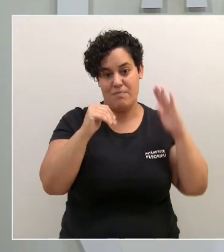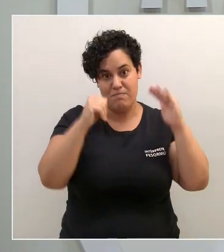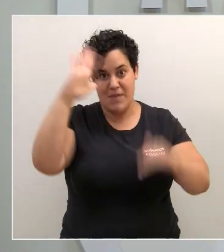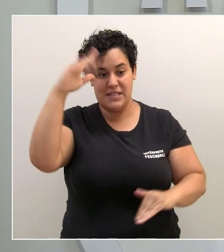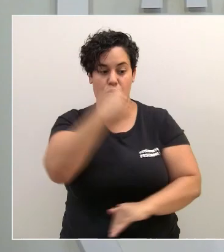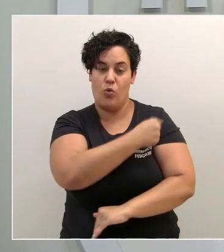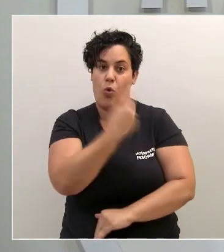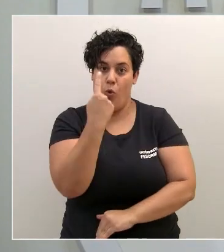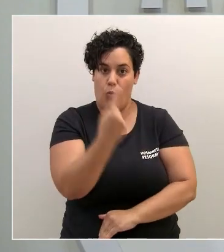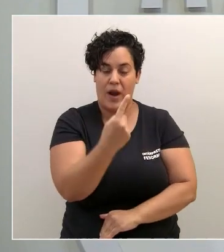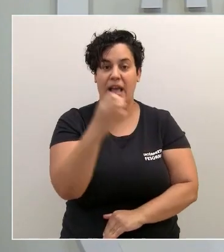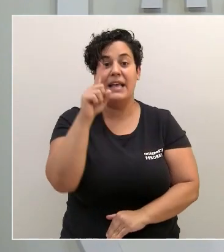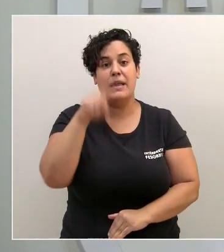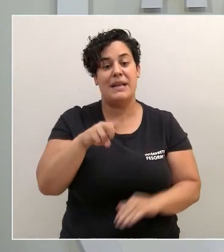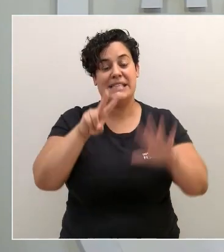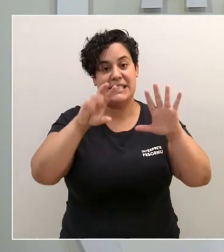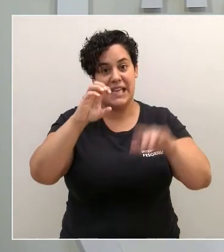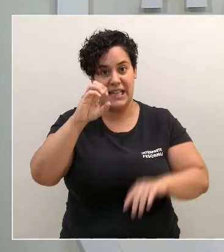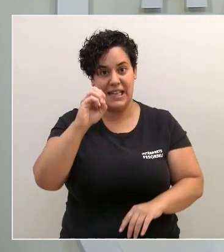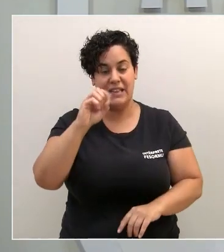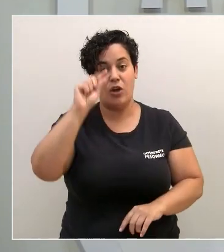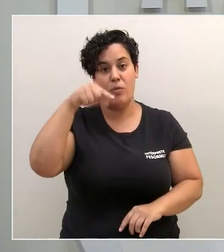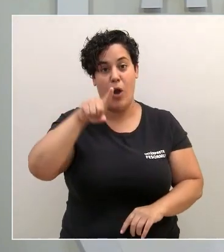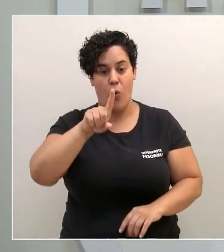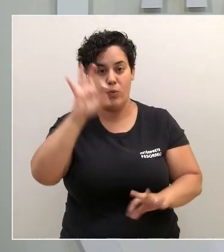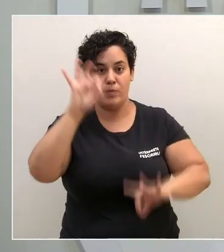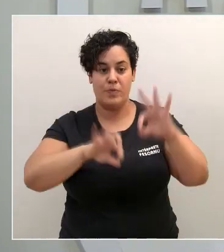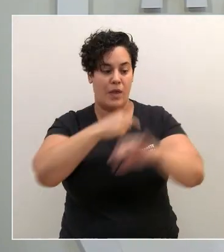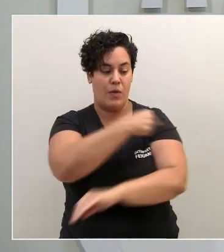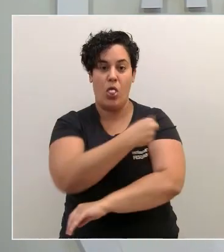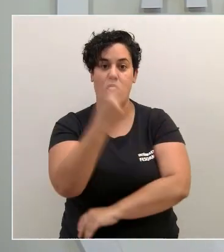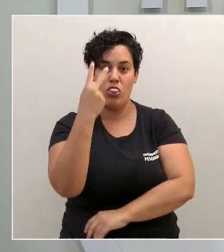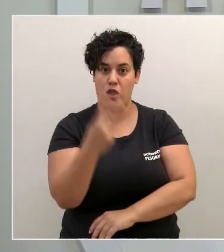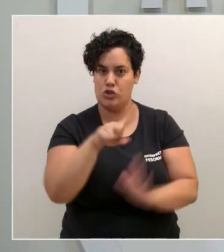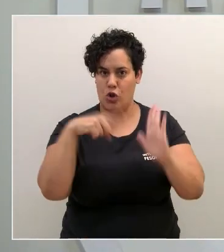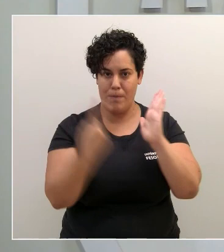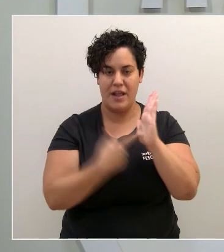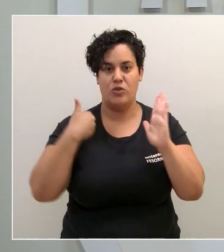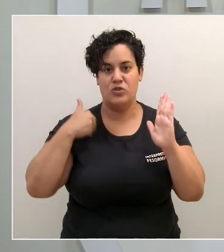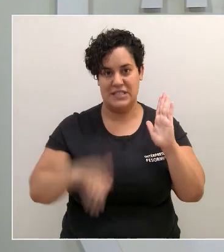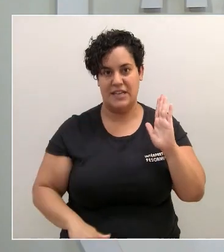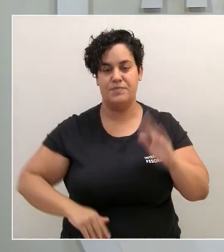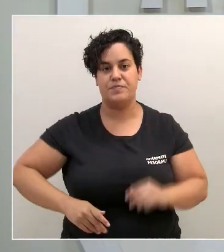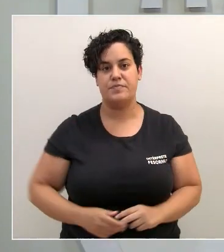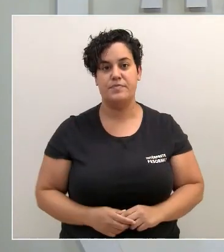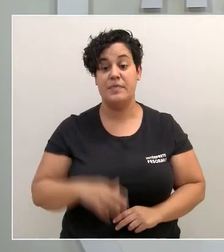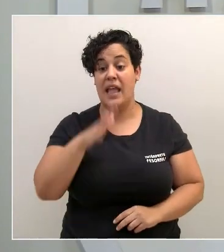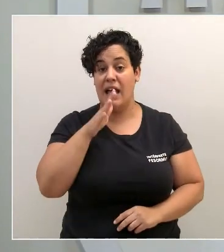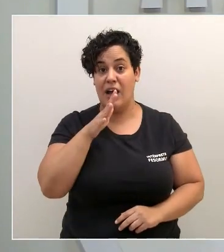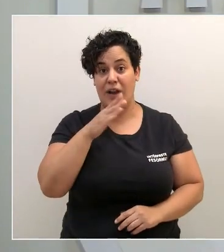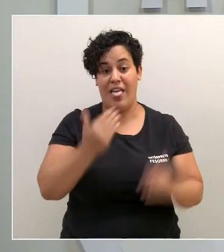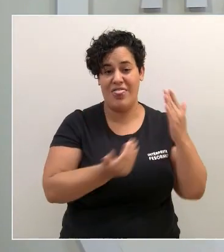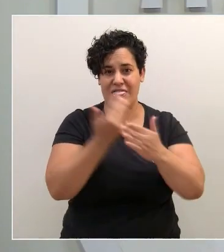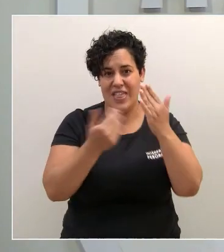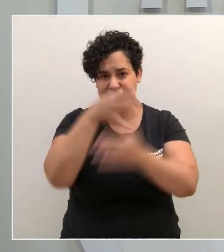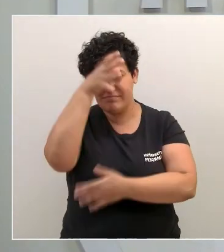un 74,1% con la pauta completa. Por último, en estos días tan calurosos, desde